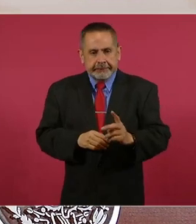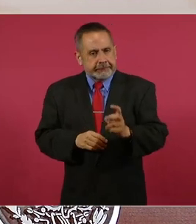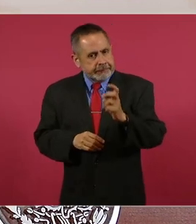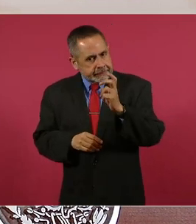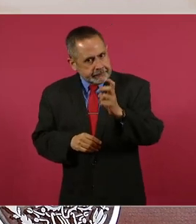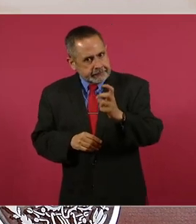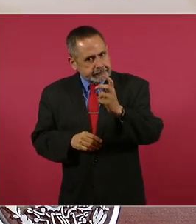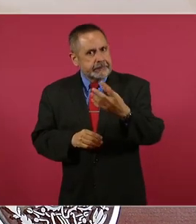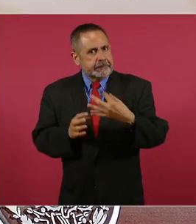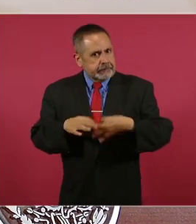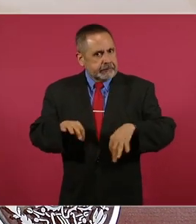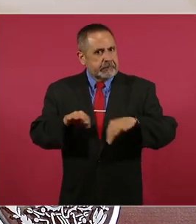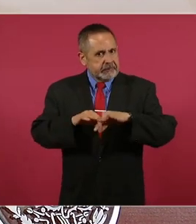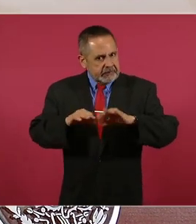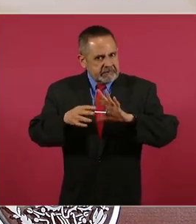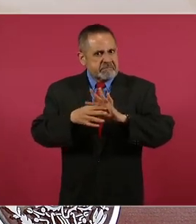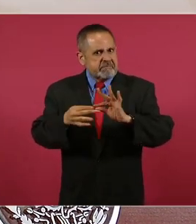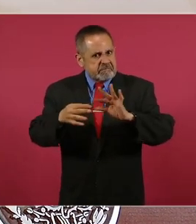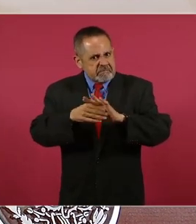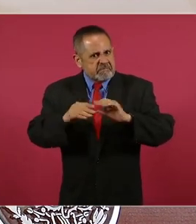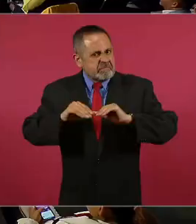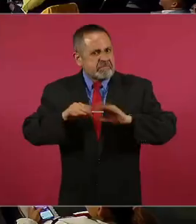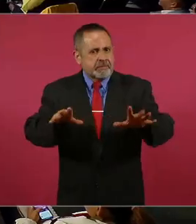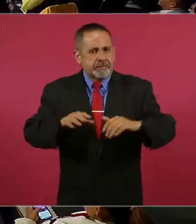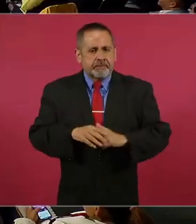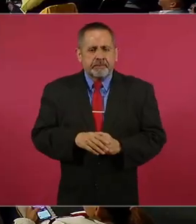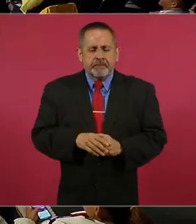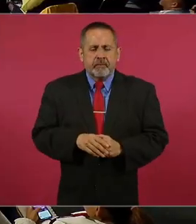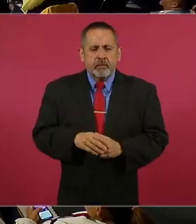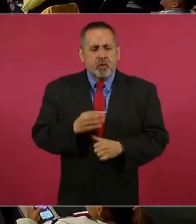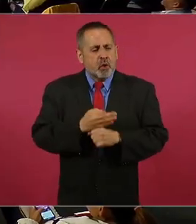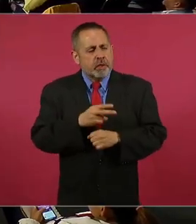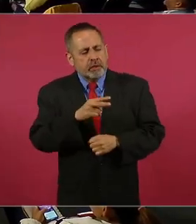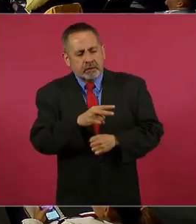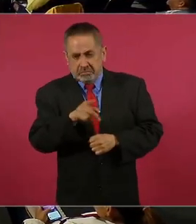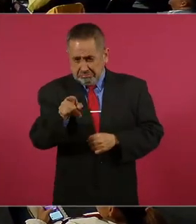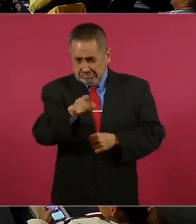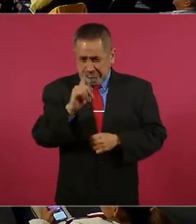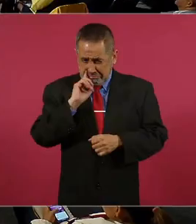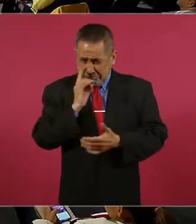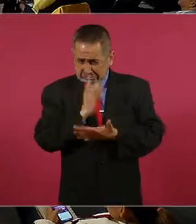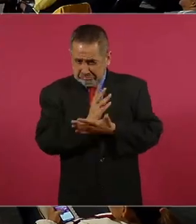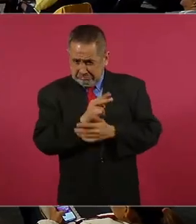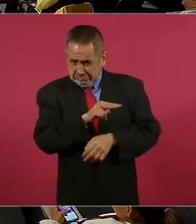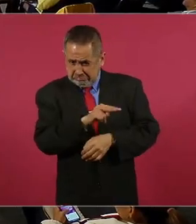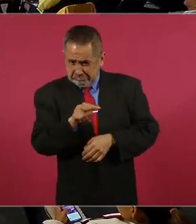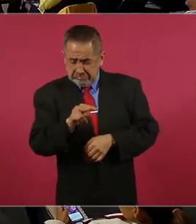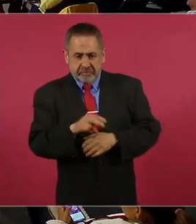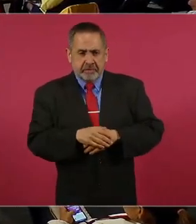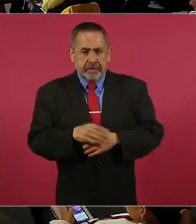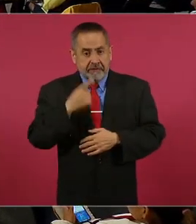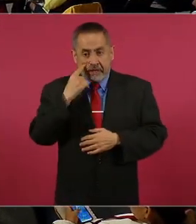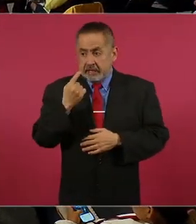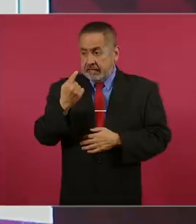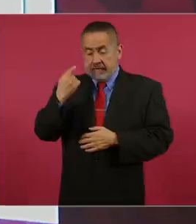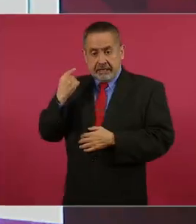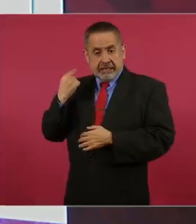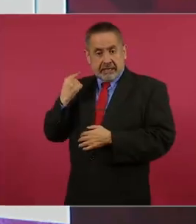importantísimo. Ahora lo estamos viendo, no sé si ustedes lo han notado, de dos días para acá